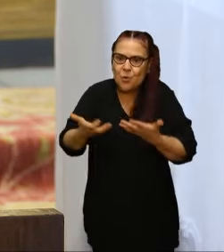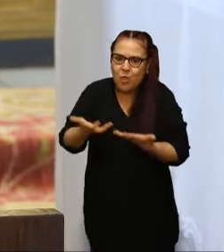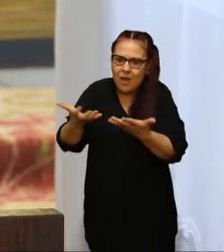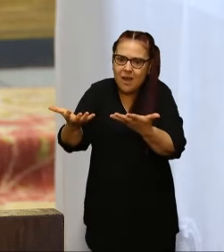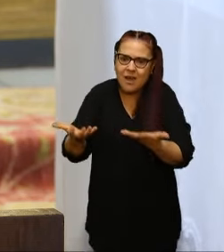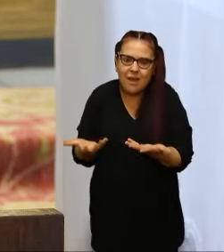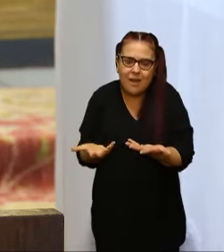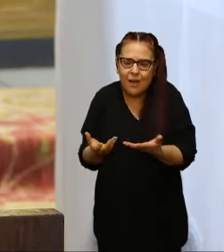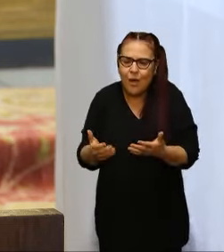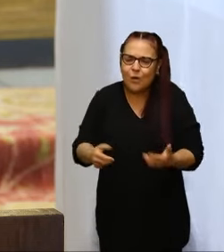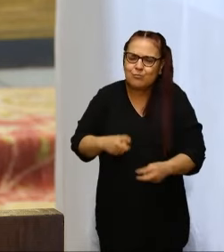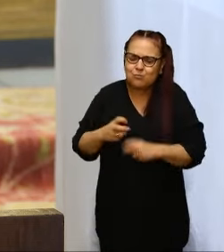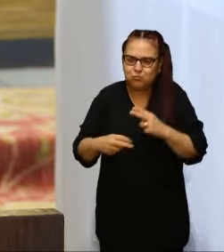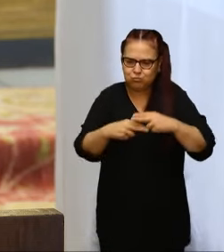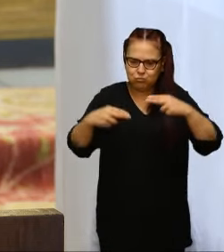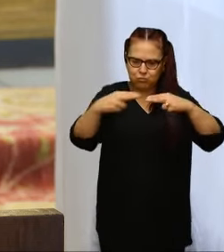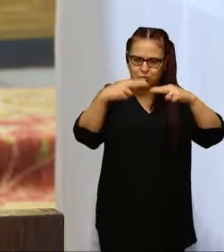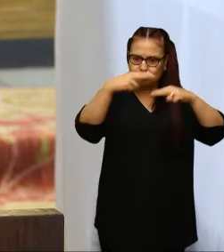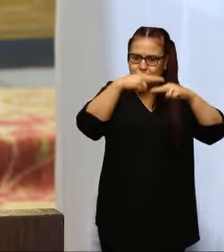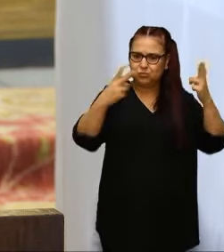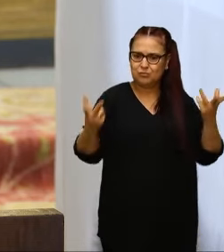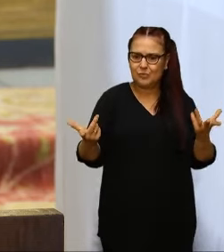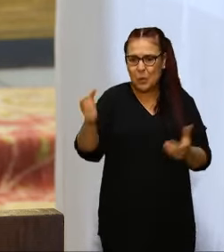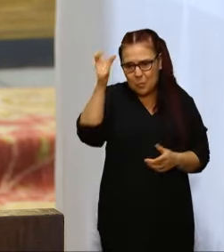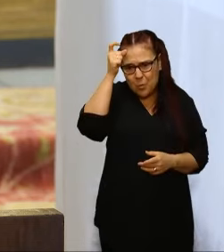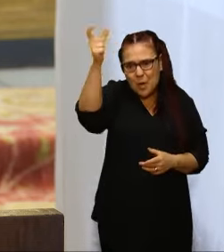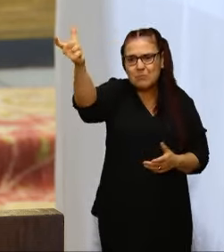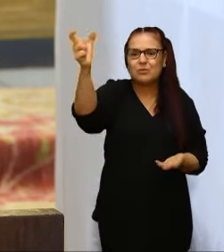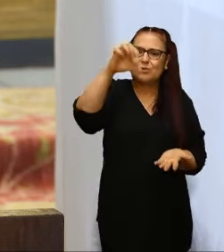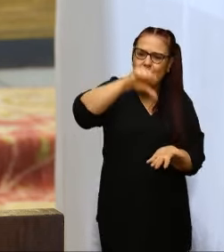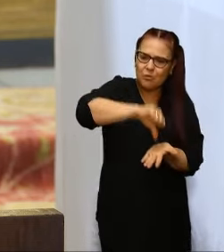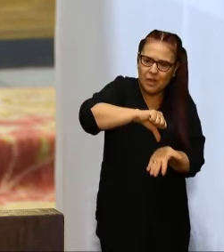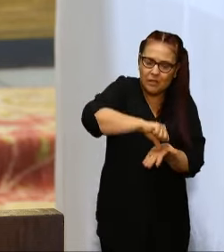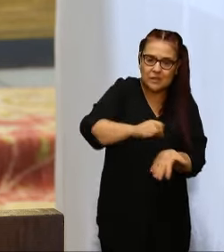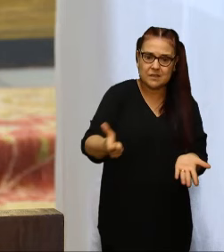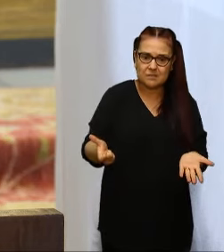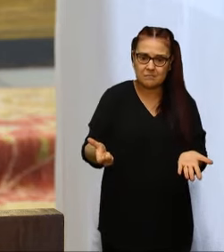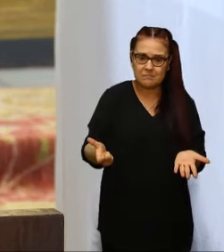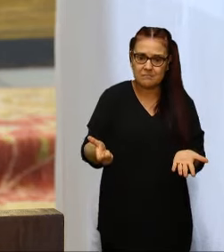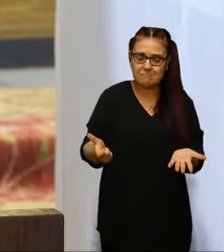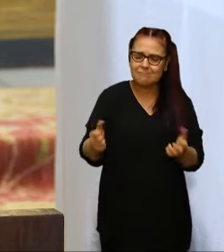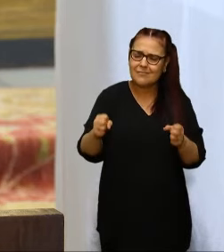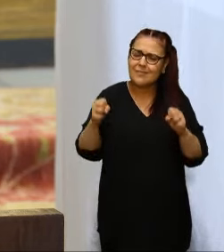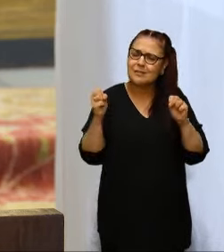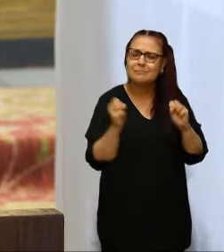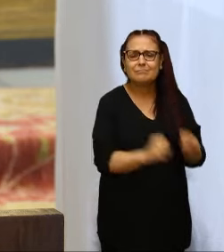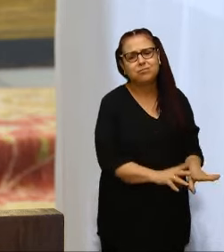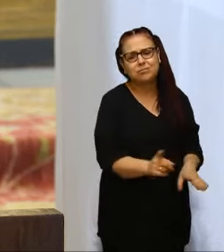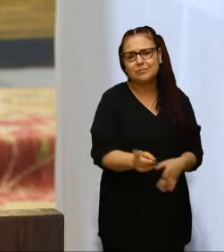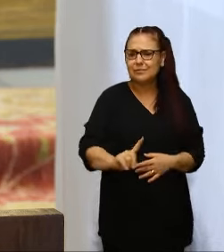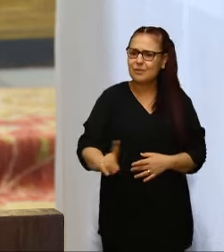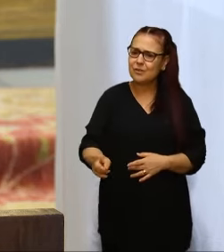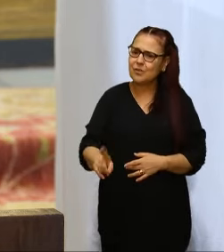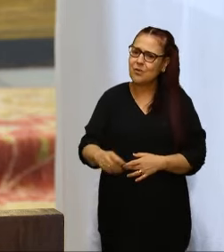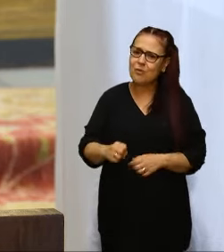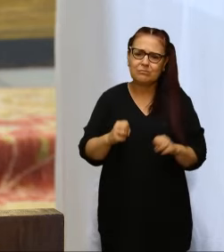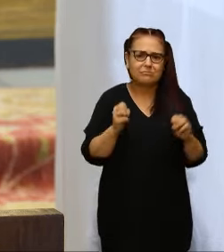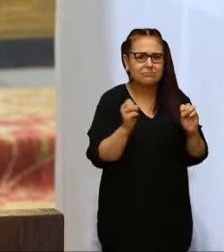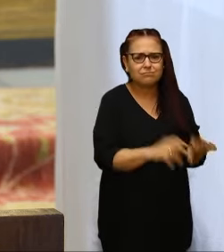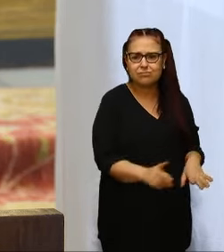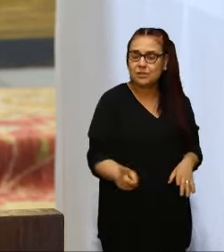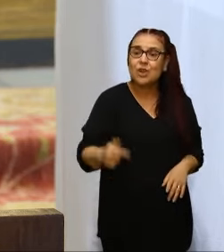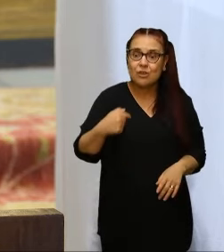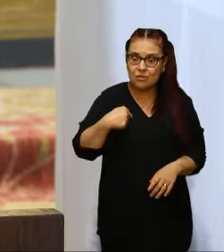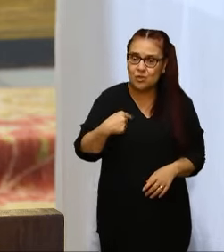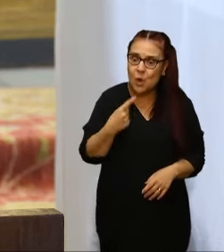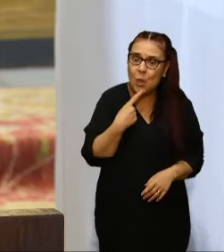esas personas y de todos esos pueblos y ciudades. No nos abandonéis, yo lo diré hasta cansarme, porque